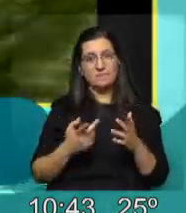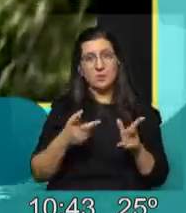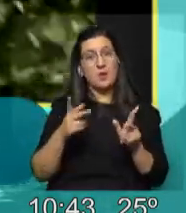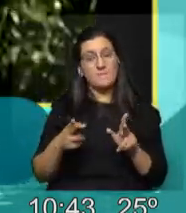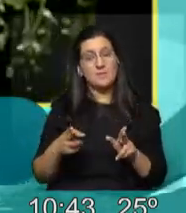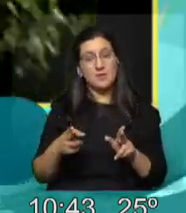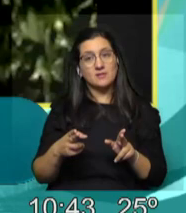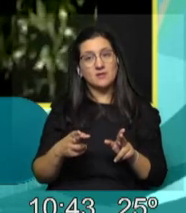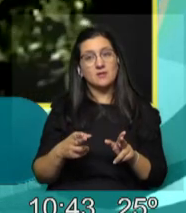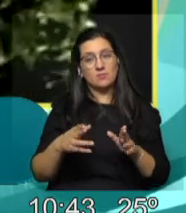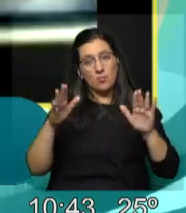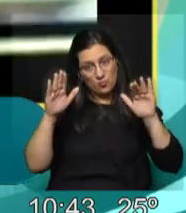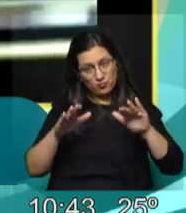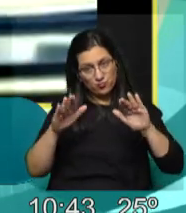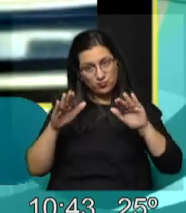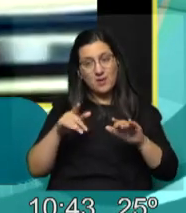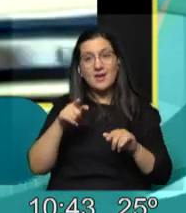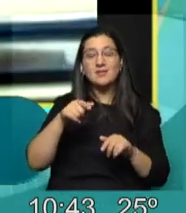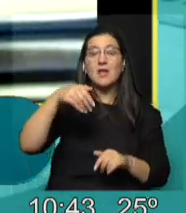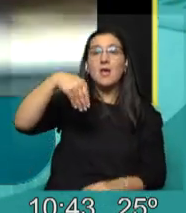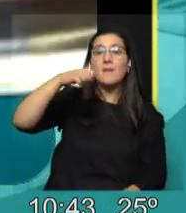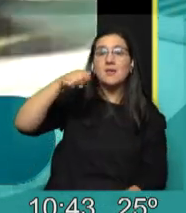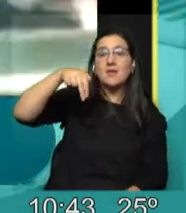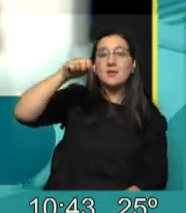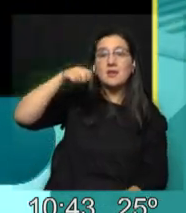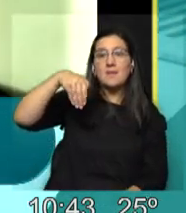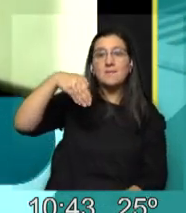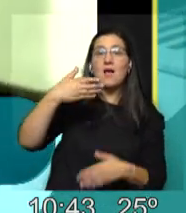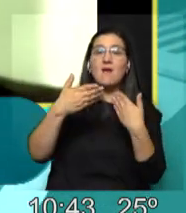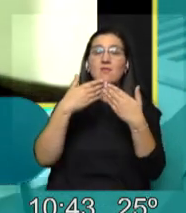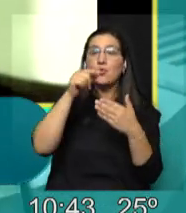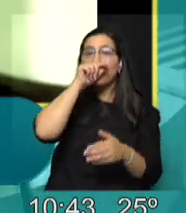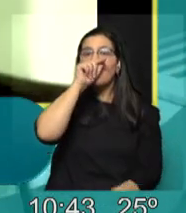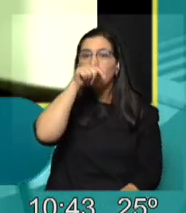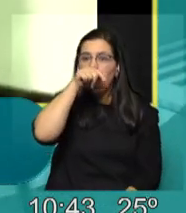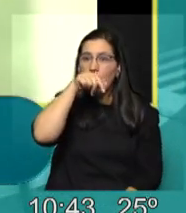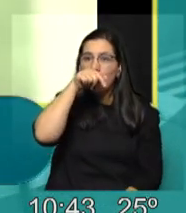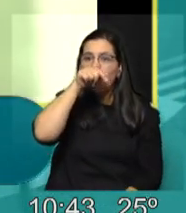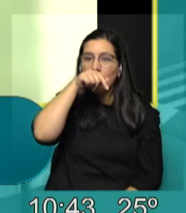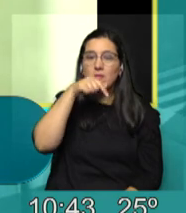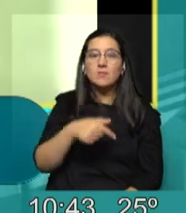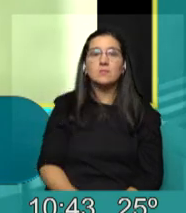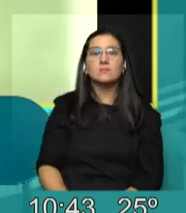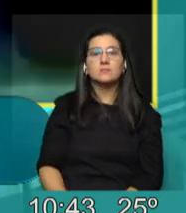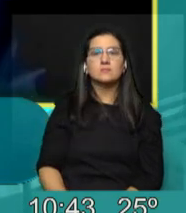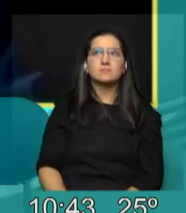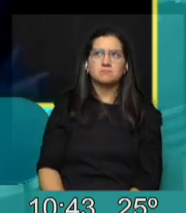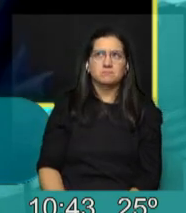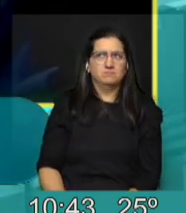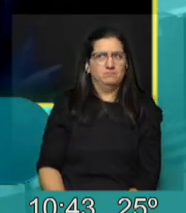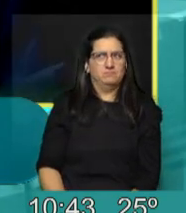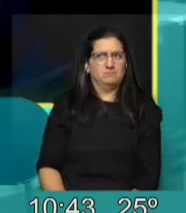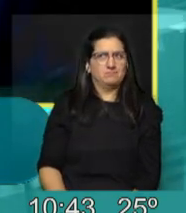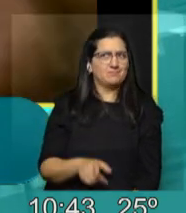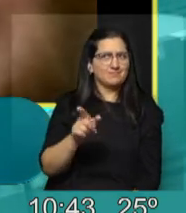más bien reverencial. Ahí vemos al Menem hablando con una cotorra, con un loro paraguayo. Y que voy a decir, uy,